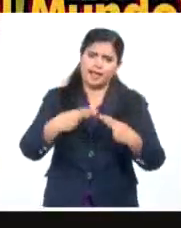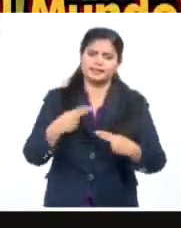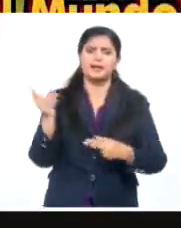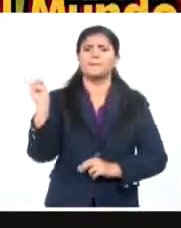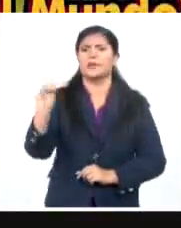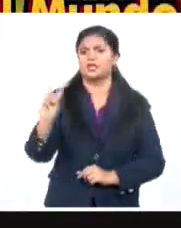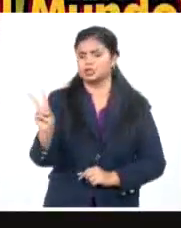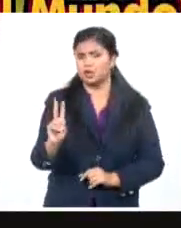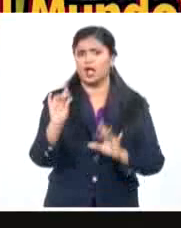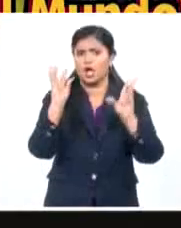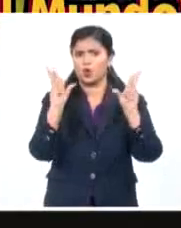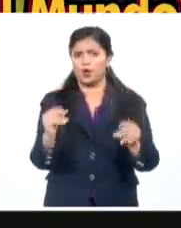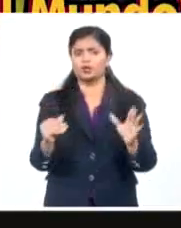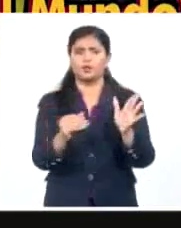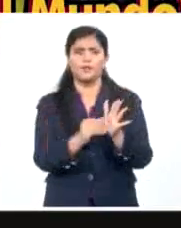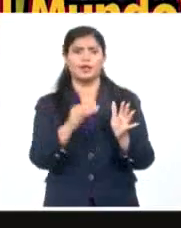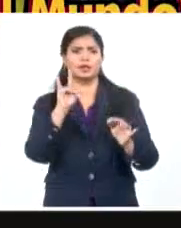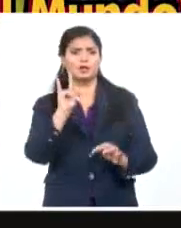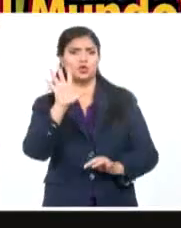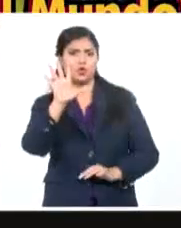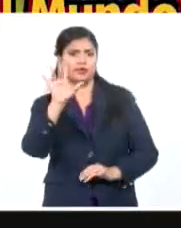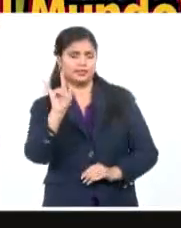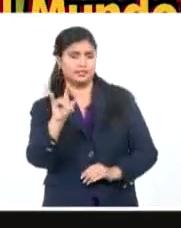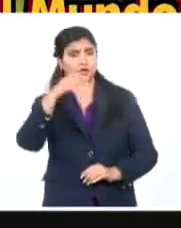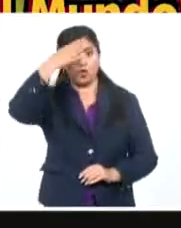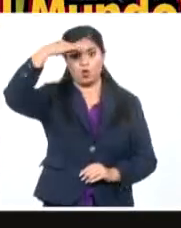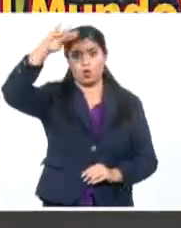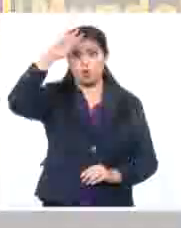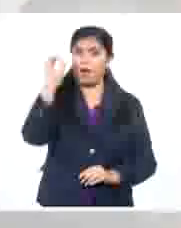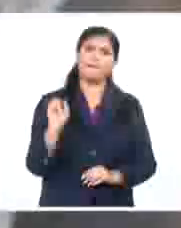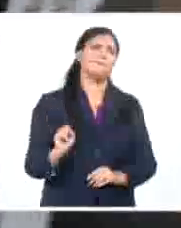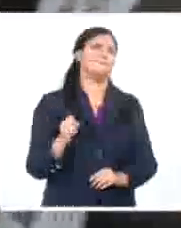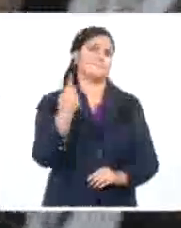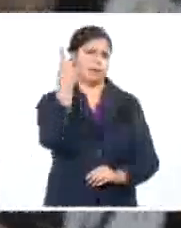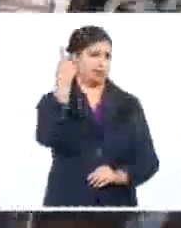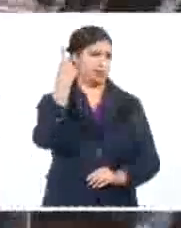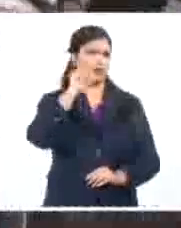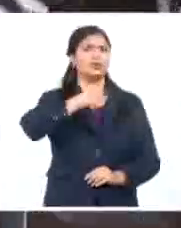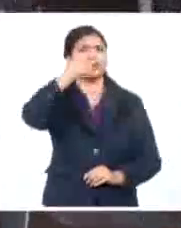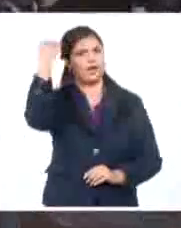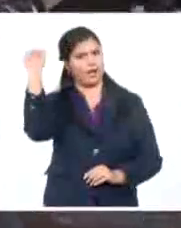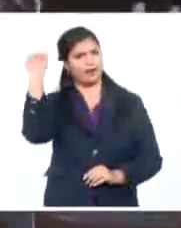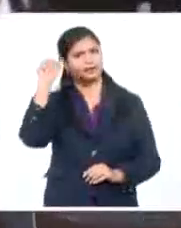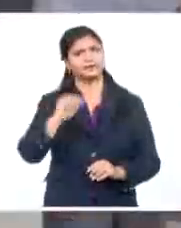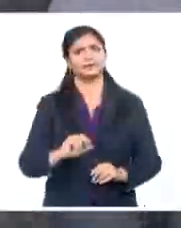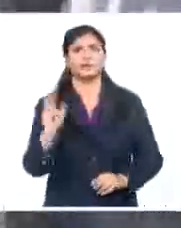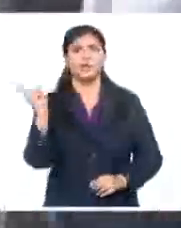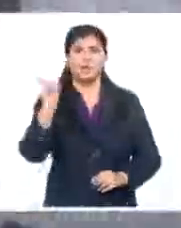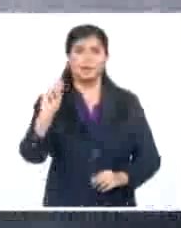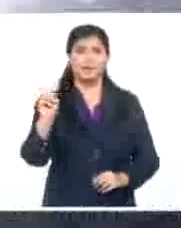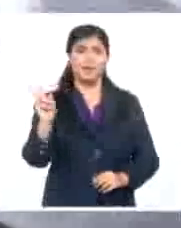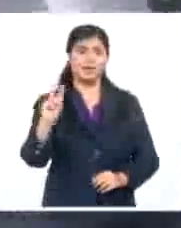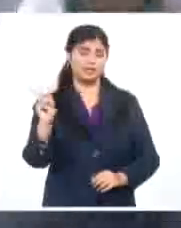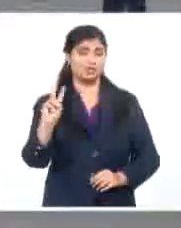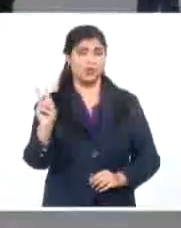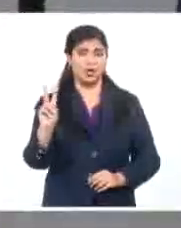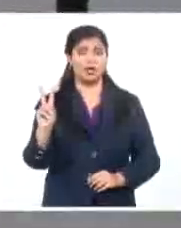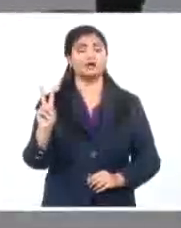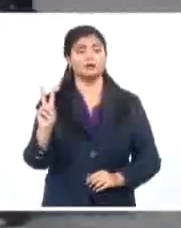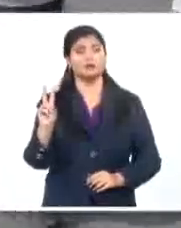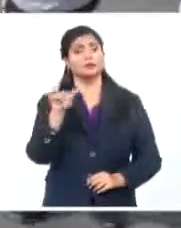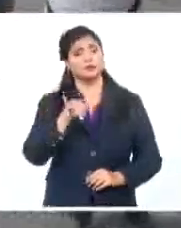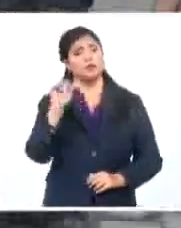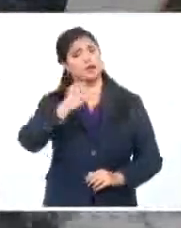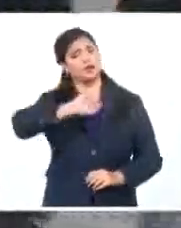1595 participantes según reportes de telesur los bailarines venezolanos superaron el récord que impuso